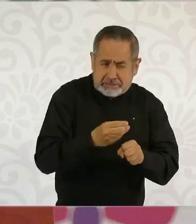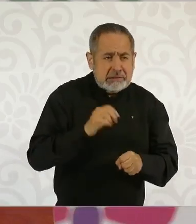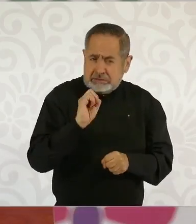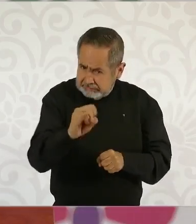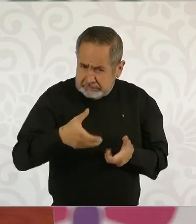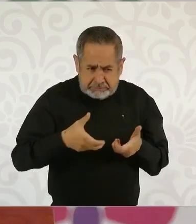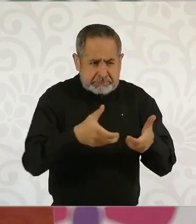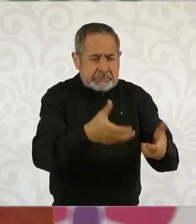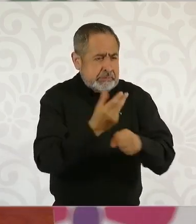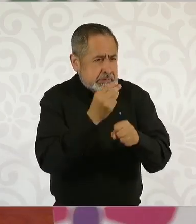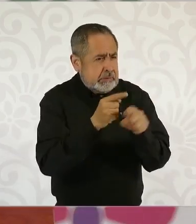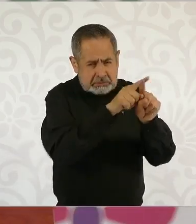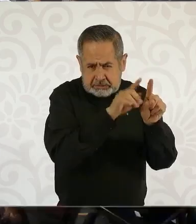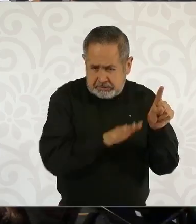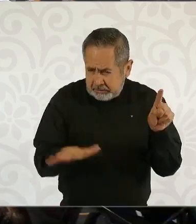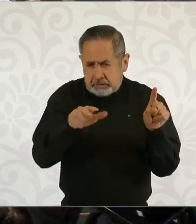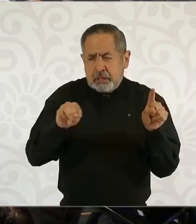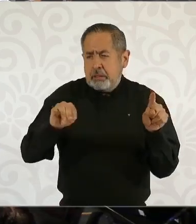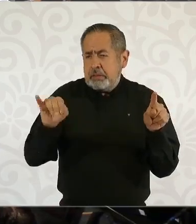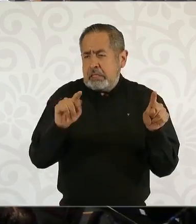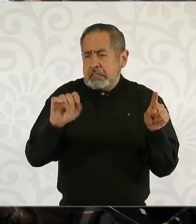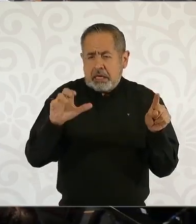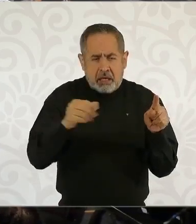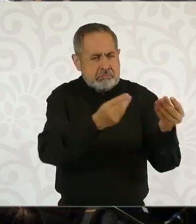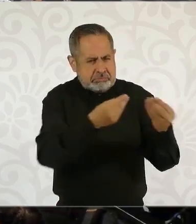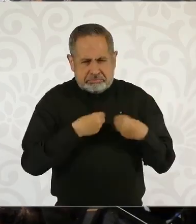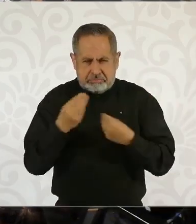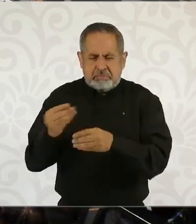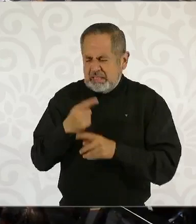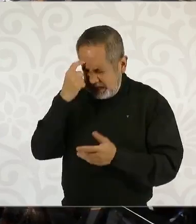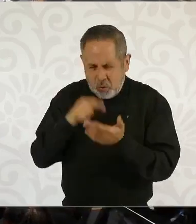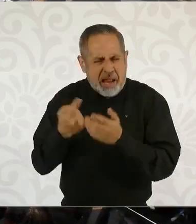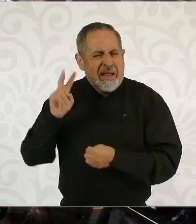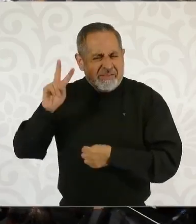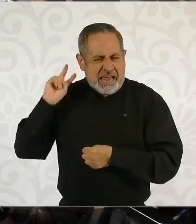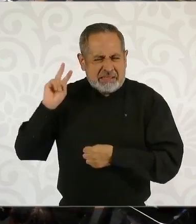la Mixteca, por favor. Que nos mande esa parte, de hecho me la mandó el viernes